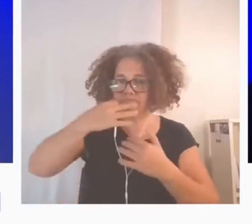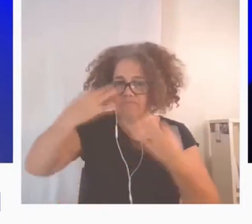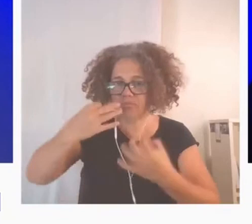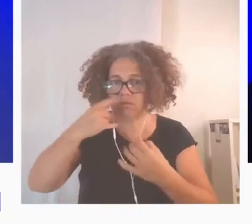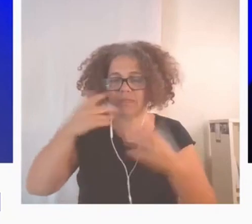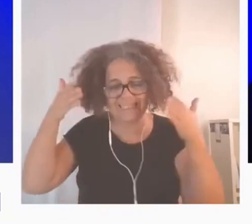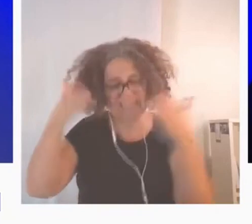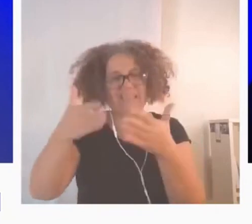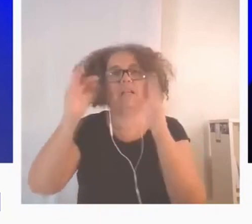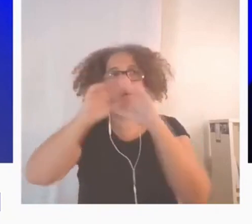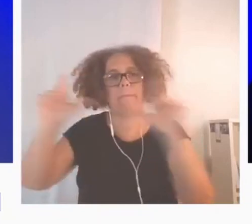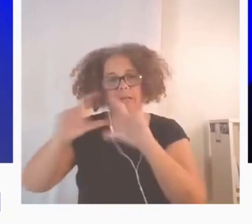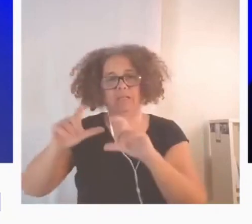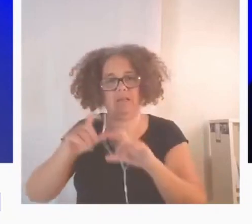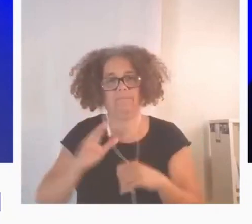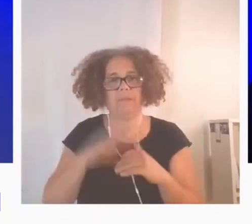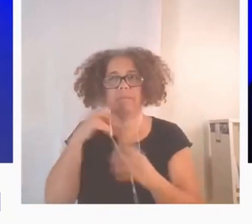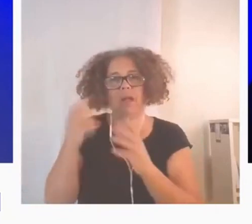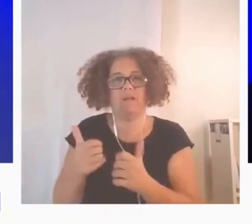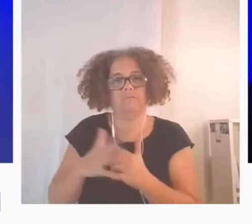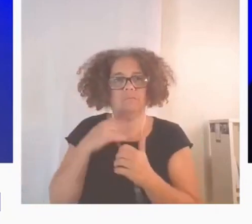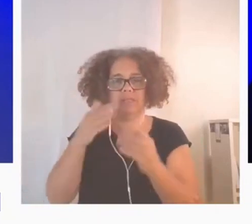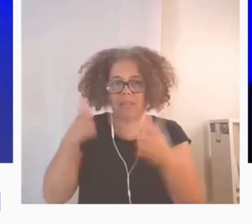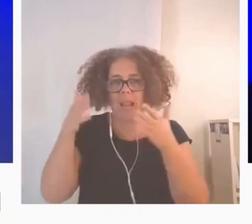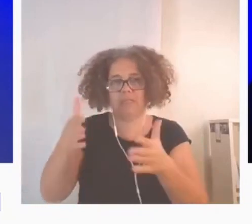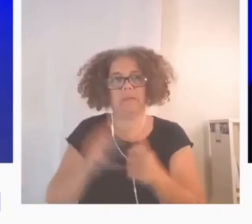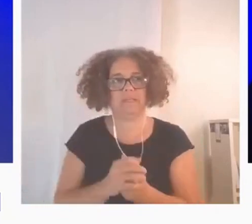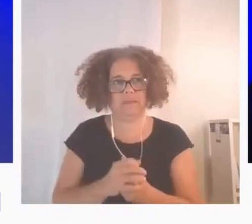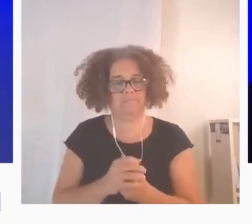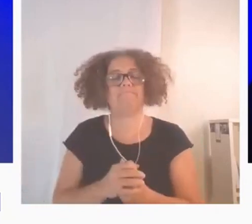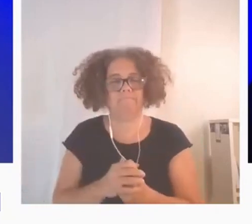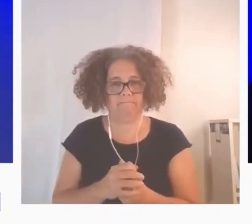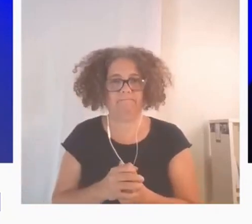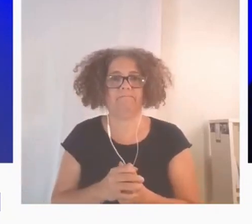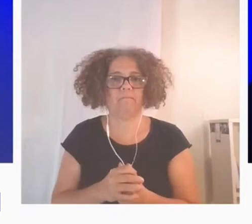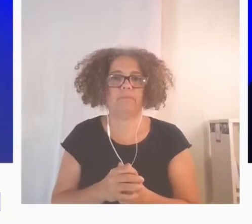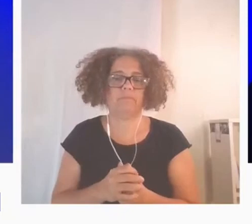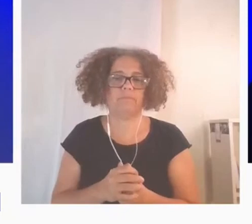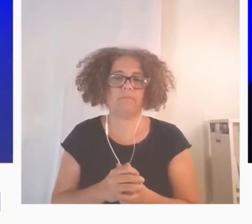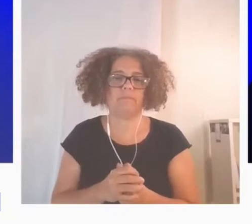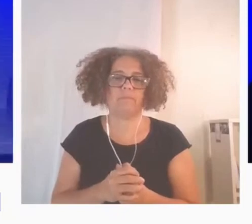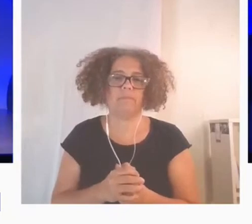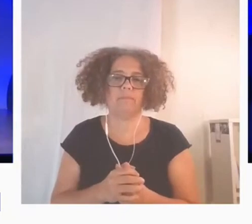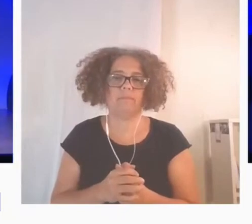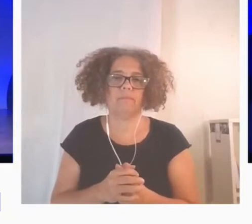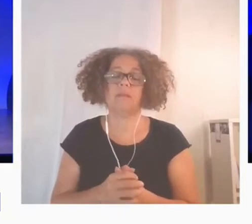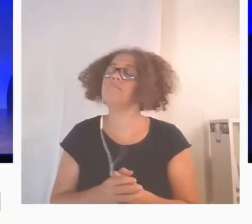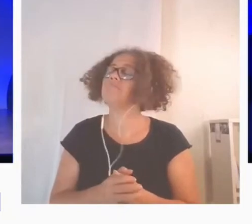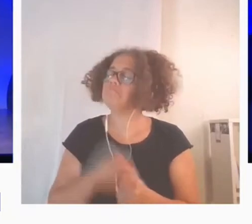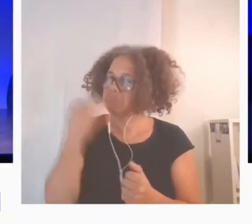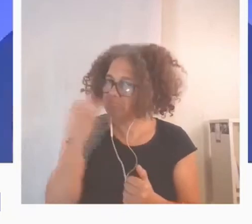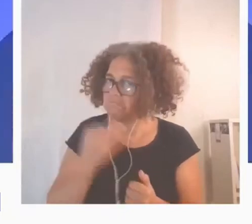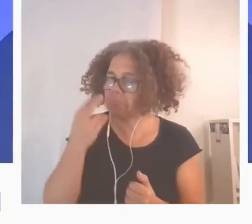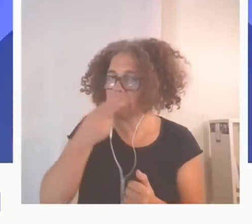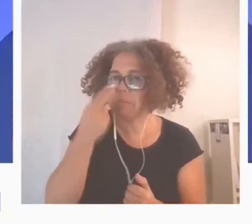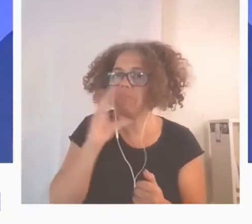y la diferencia de nuestra competencia son las empresas. Vamos a las empresas. vais a las empresas. Porque además en el mundo de las agencias